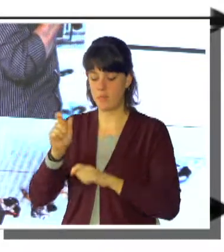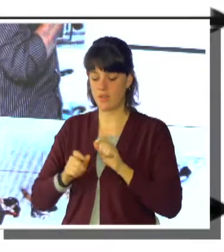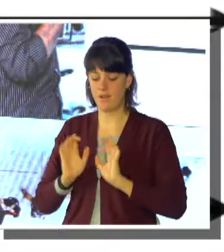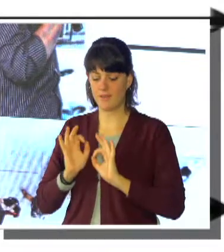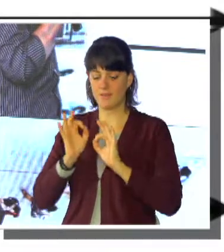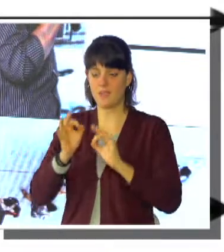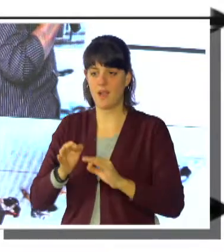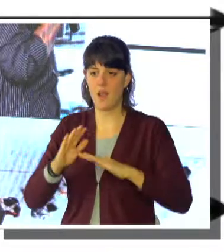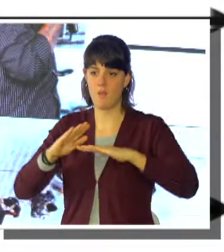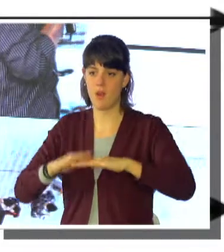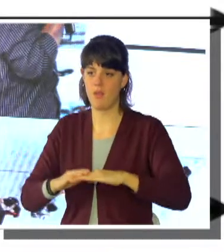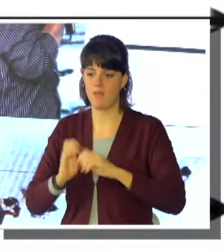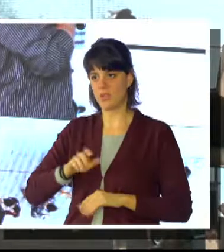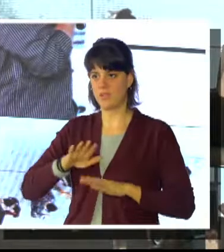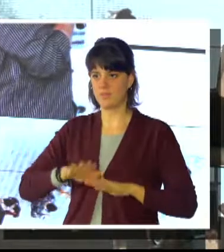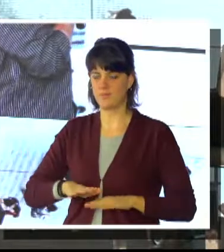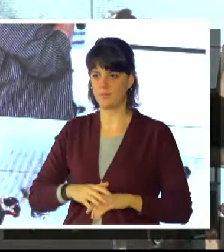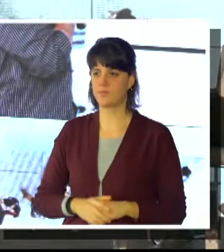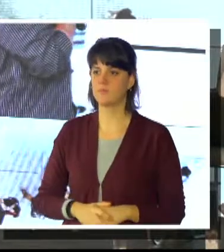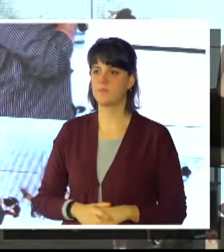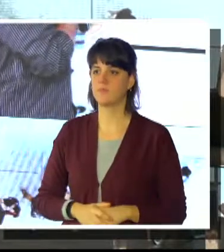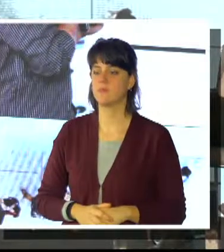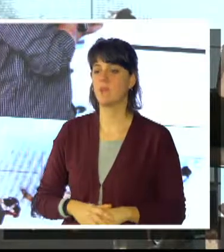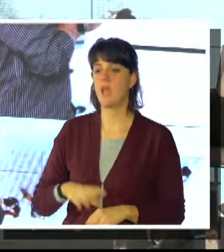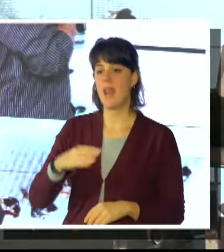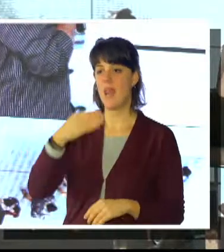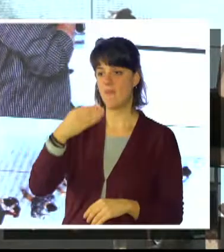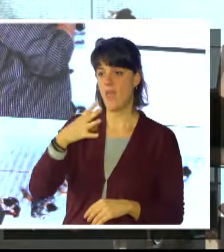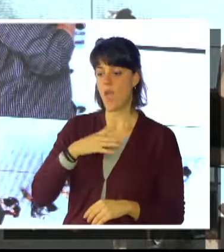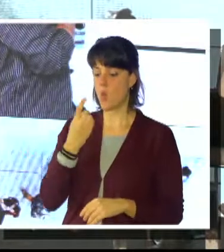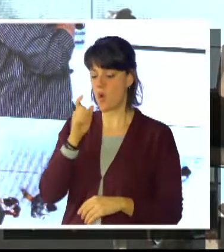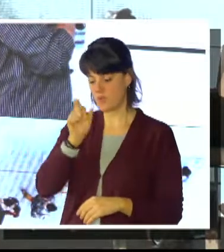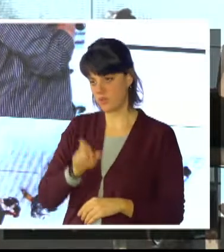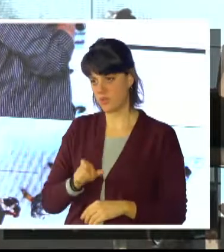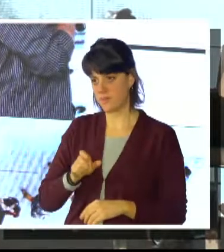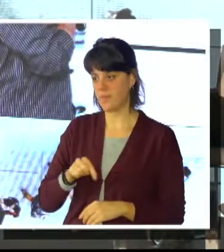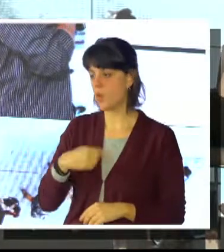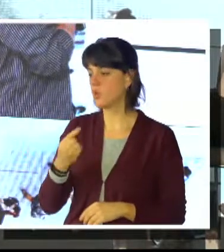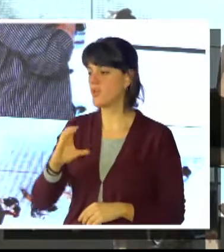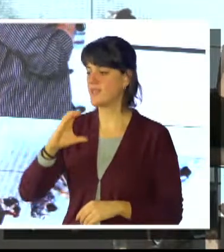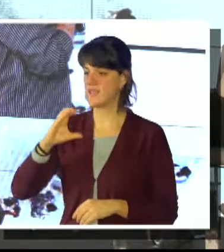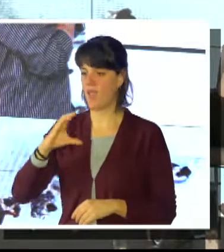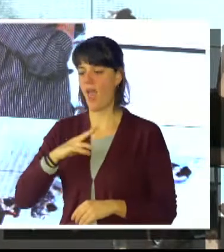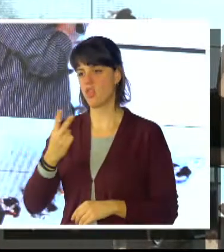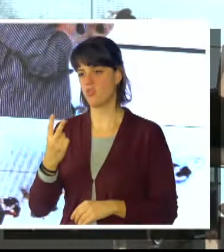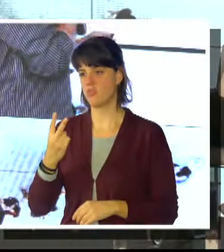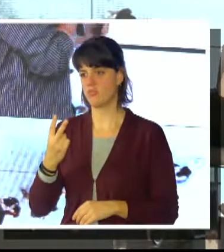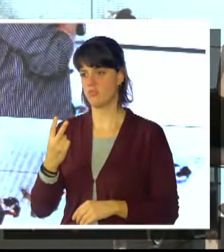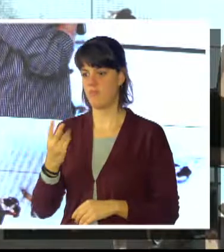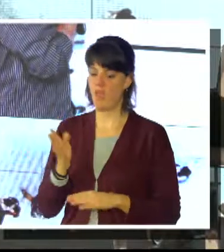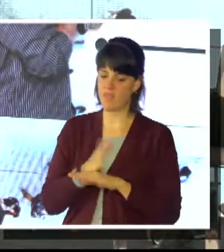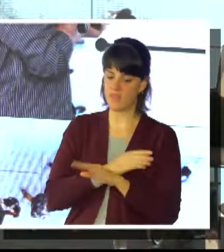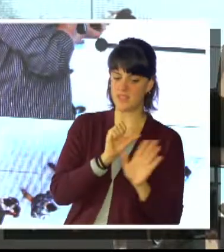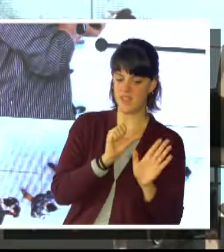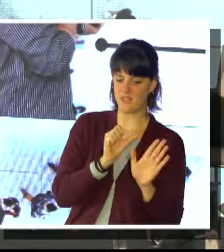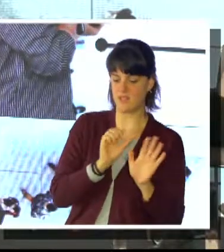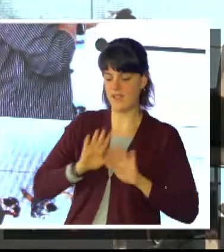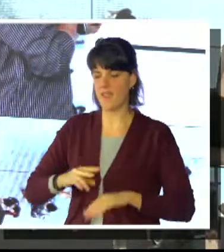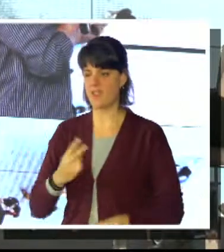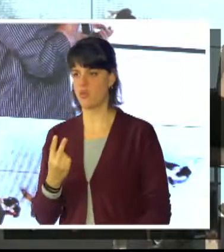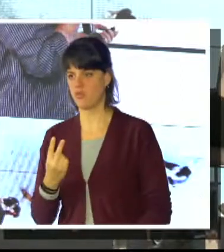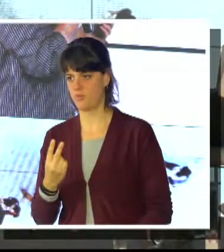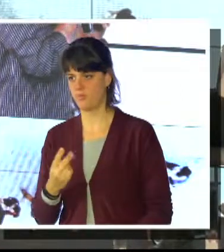termino. Bueno, y esto es, si yo miro esos cortes, ¿qué tipo de boleto es el más